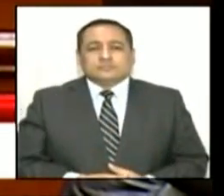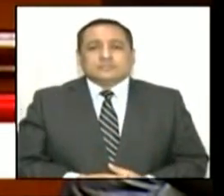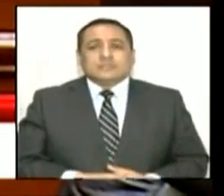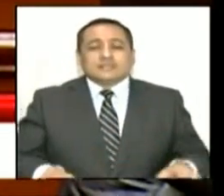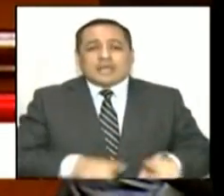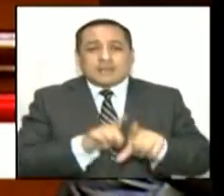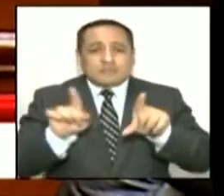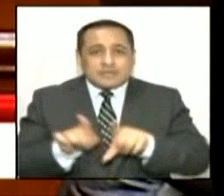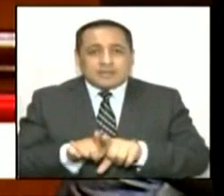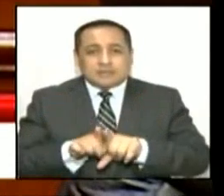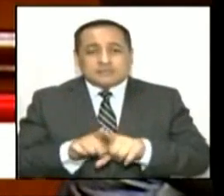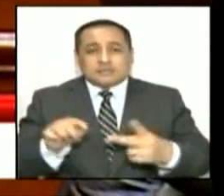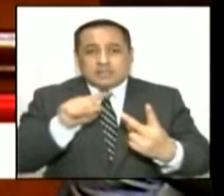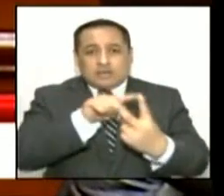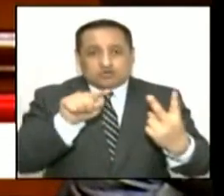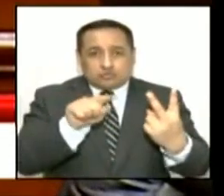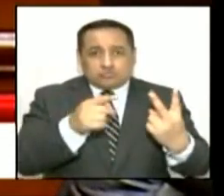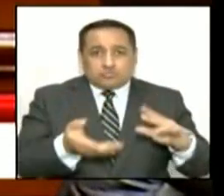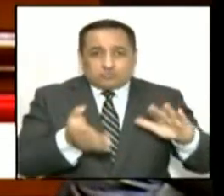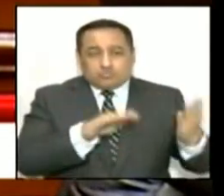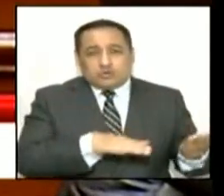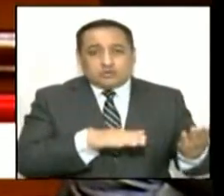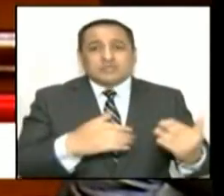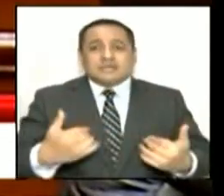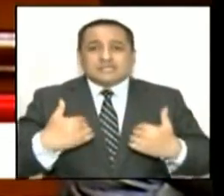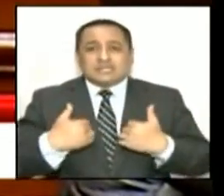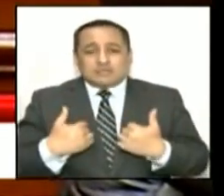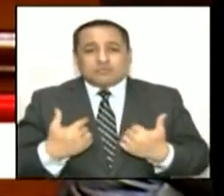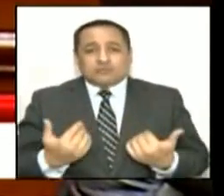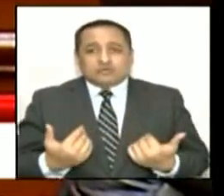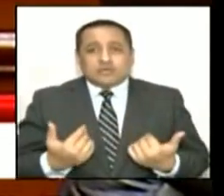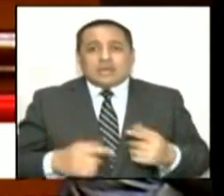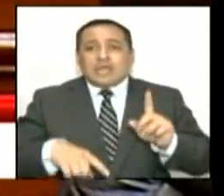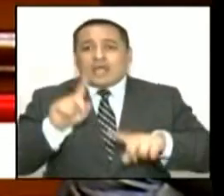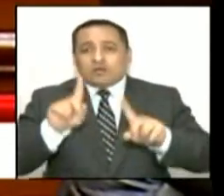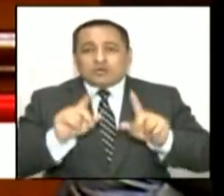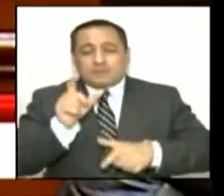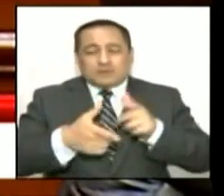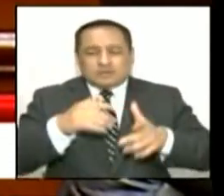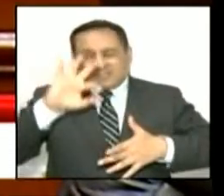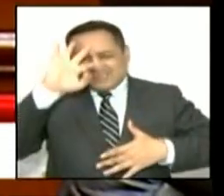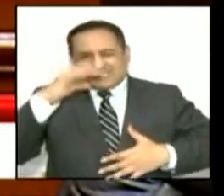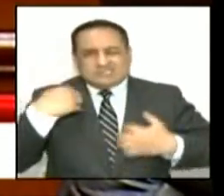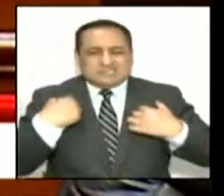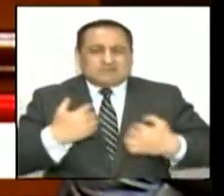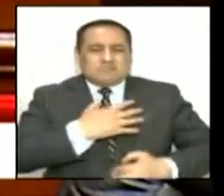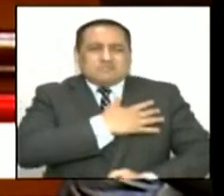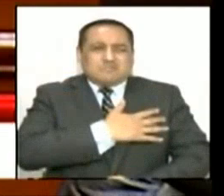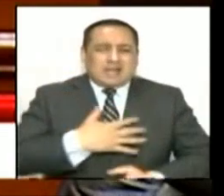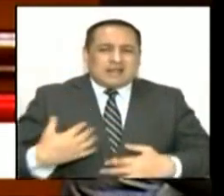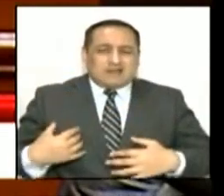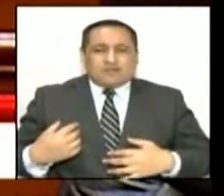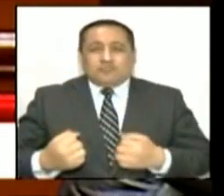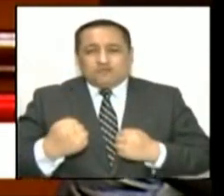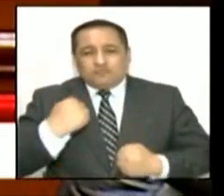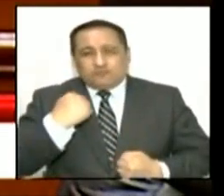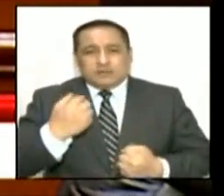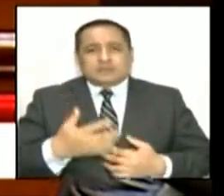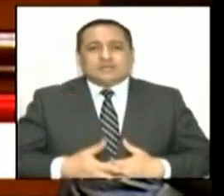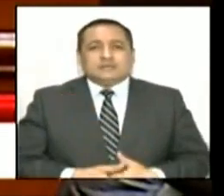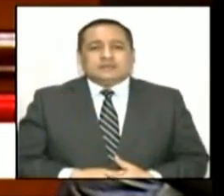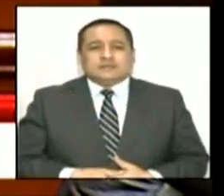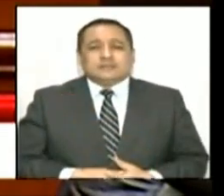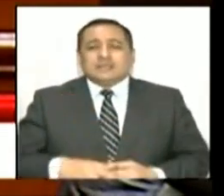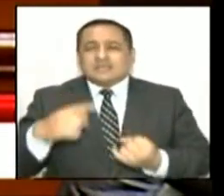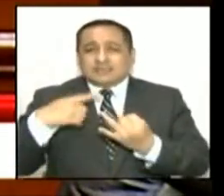Además de los dos fallecidos, tenemos algunos heridos de mayor o menor gravedad